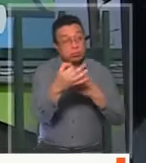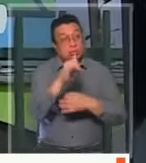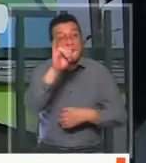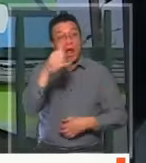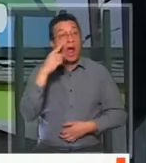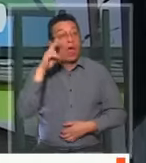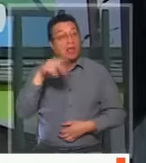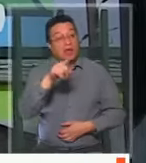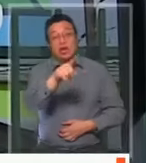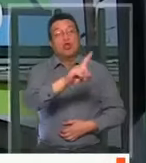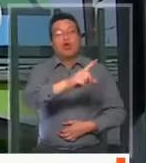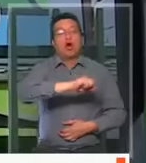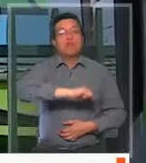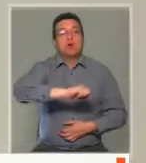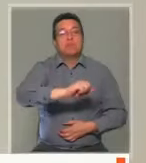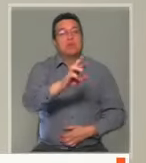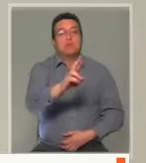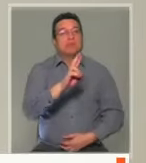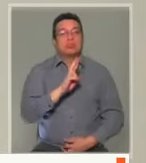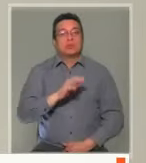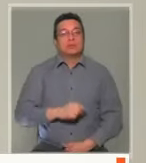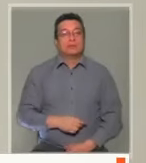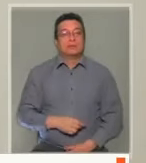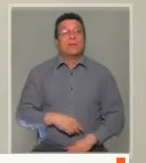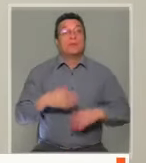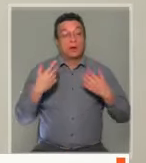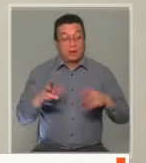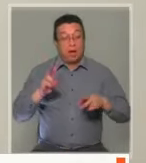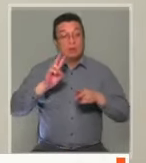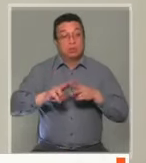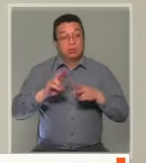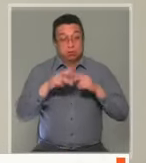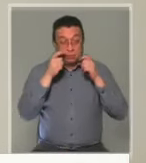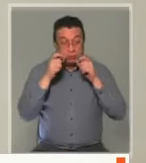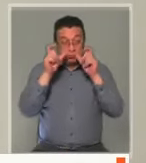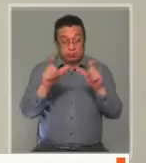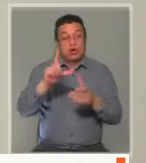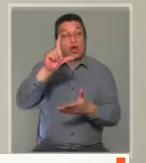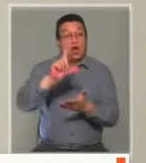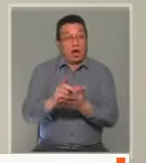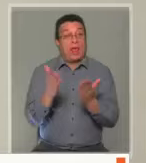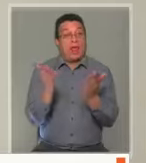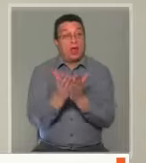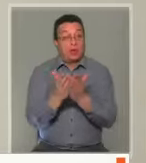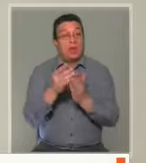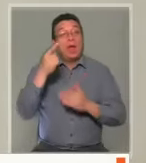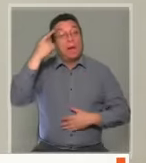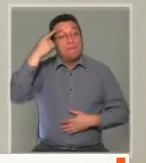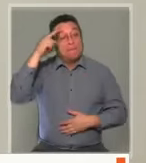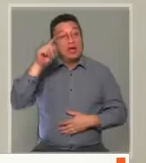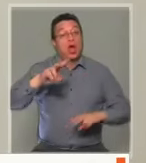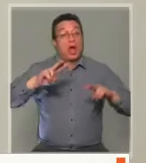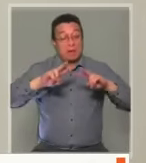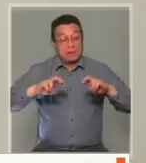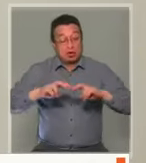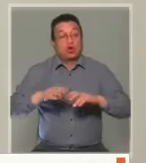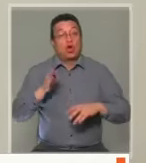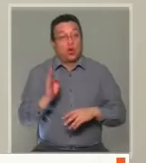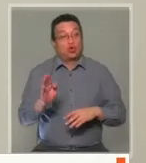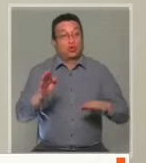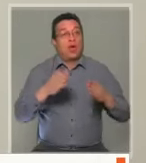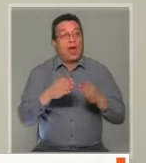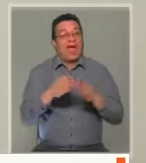infantil, no sostuvo respuesta. Se realizó esta fiscalización al recinto educativo. Sin embargo, la investigación continúa